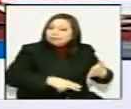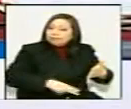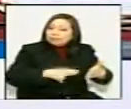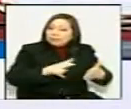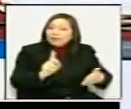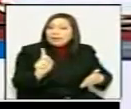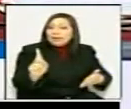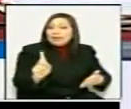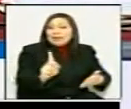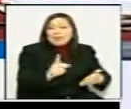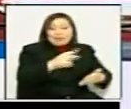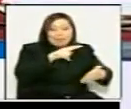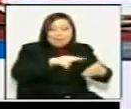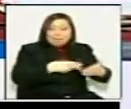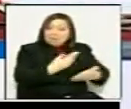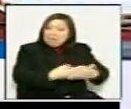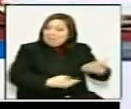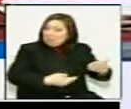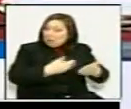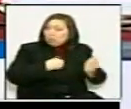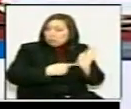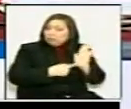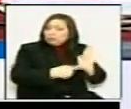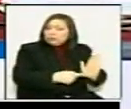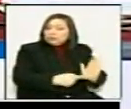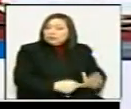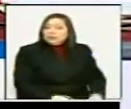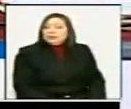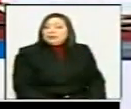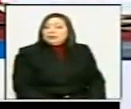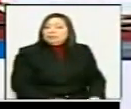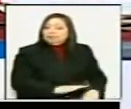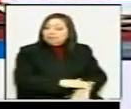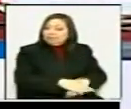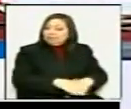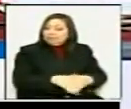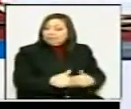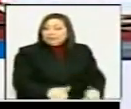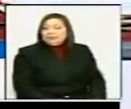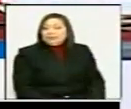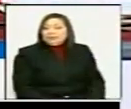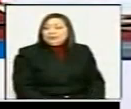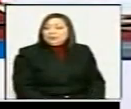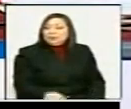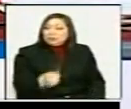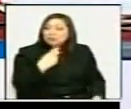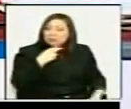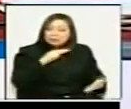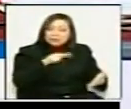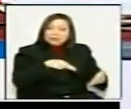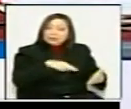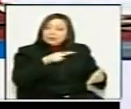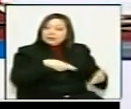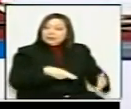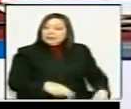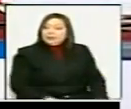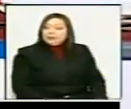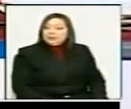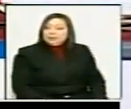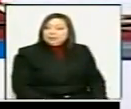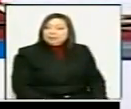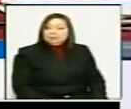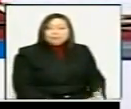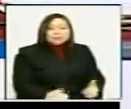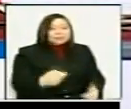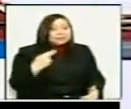cada pretensión, y durante el proceso ustedes van a encontrar una buena